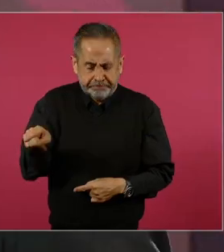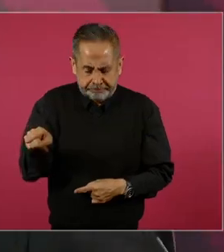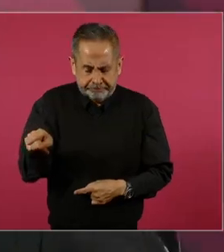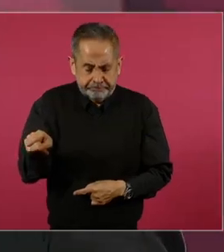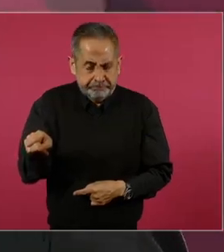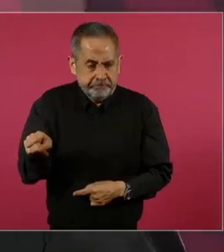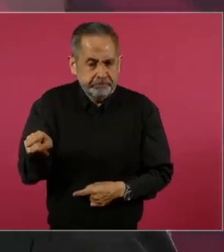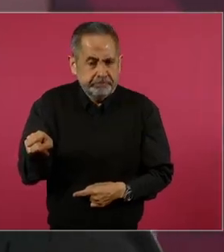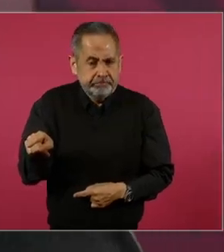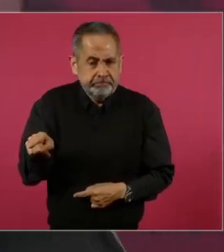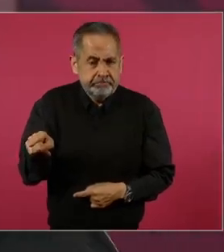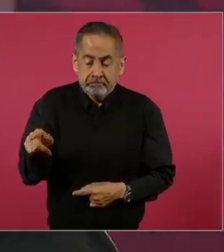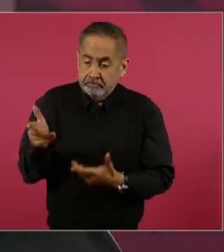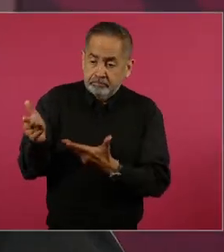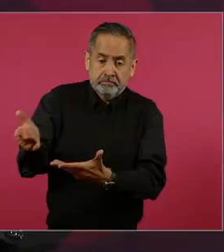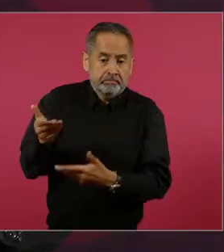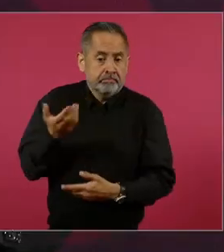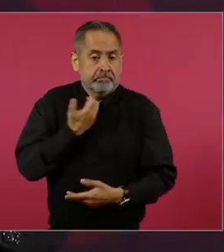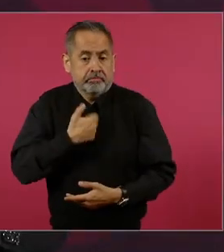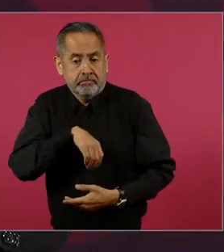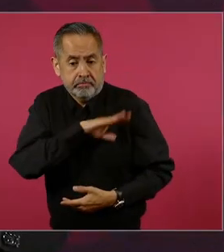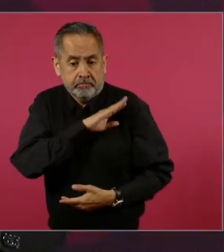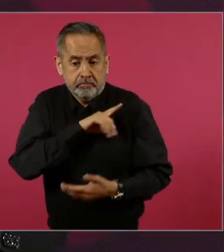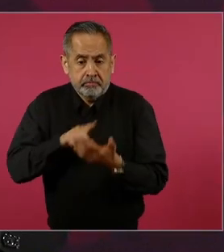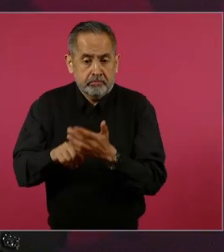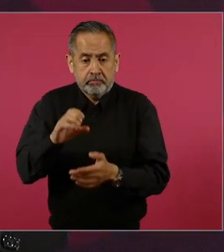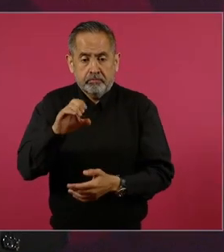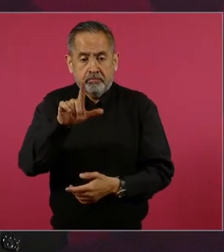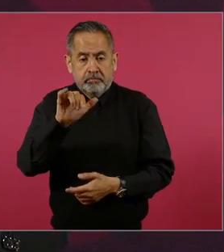como Claudia Sheinbaum Pardo.